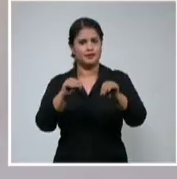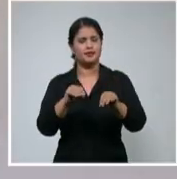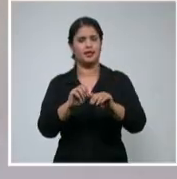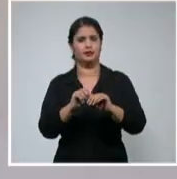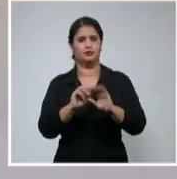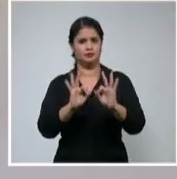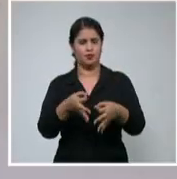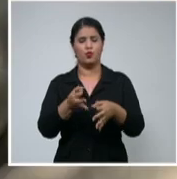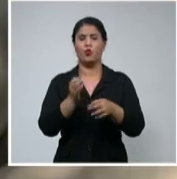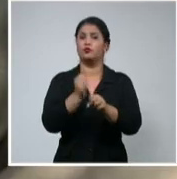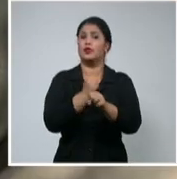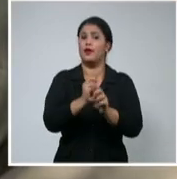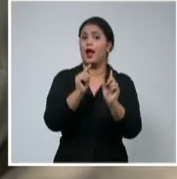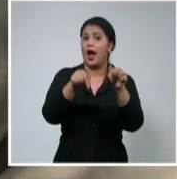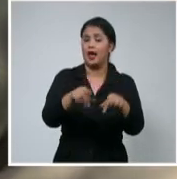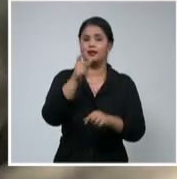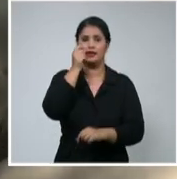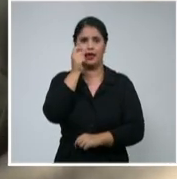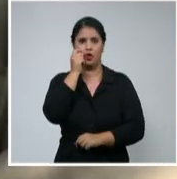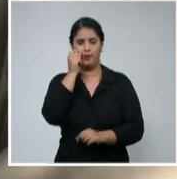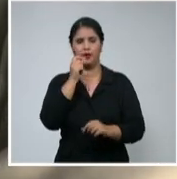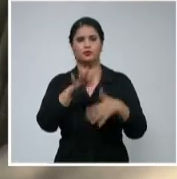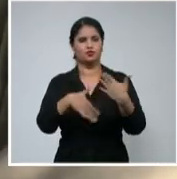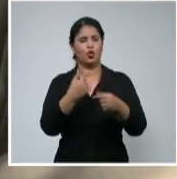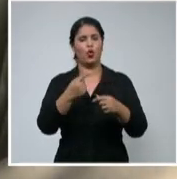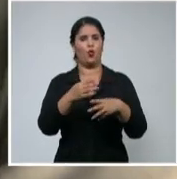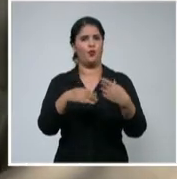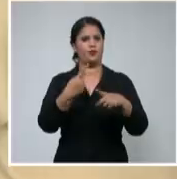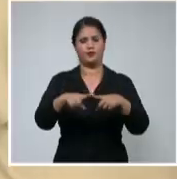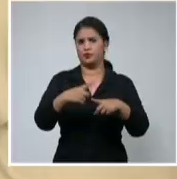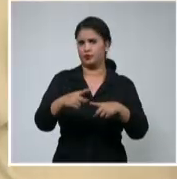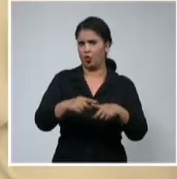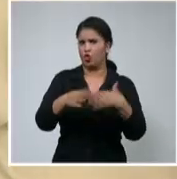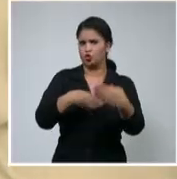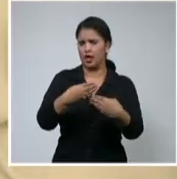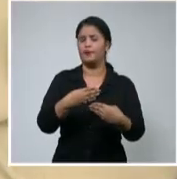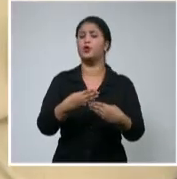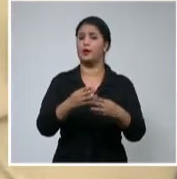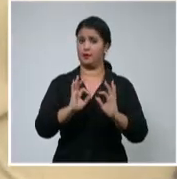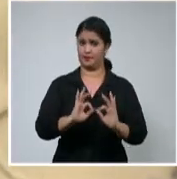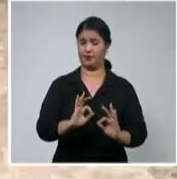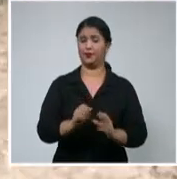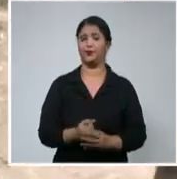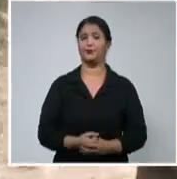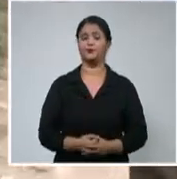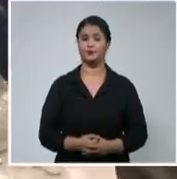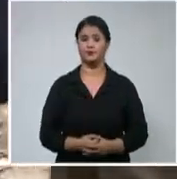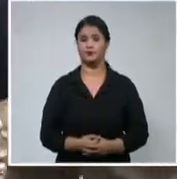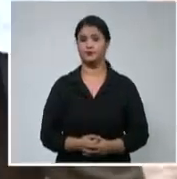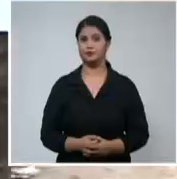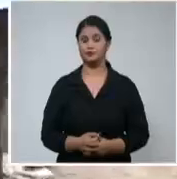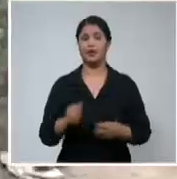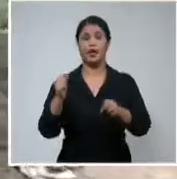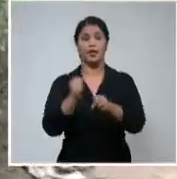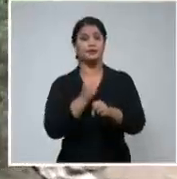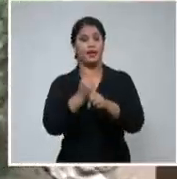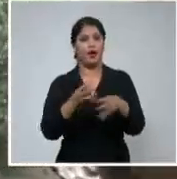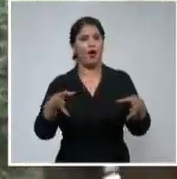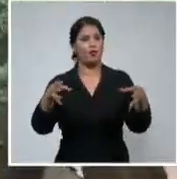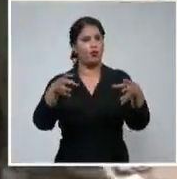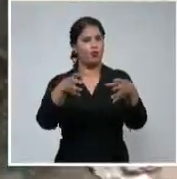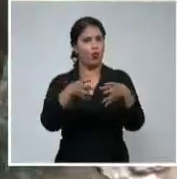condiciones relacionadas con la seguridad y el acceso al local que también facilitaron la ocurrencia del delito. El trabajo en equipo